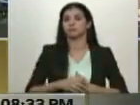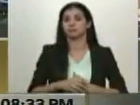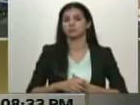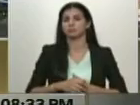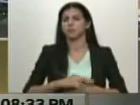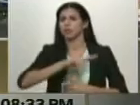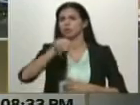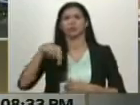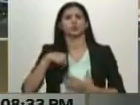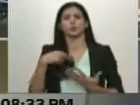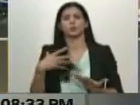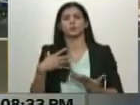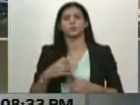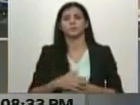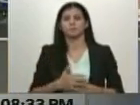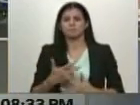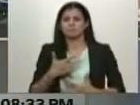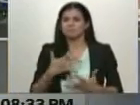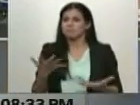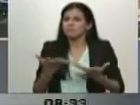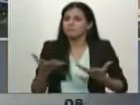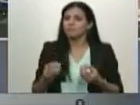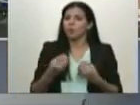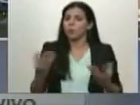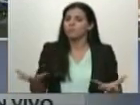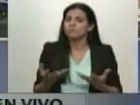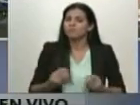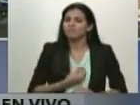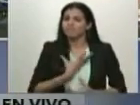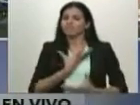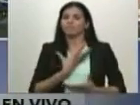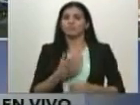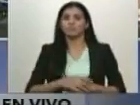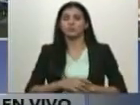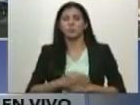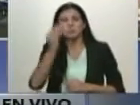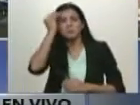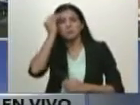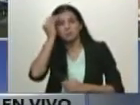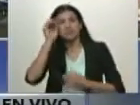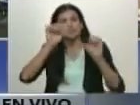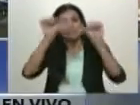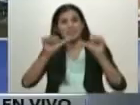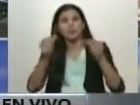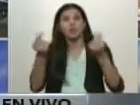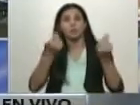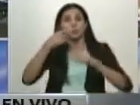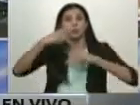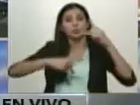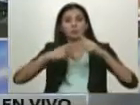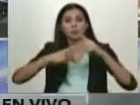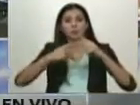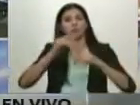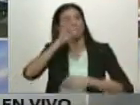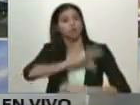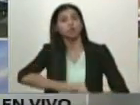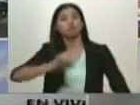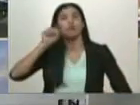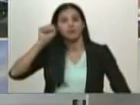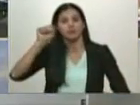Y nosotros nos impulsa la idea de construir un sistema económico productivo